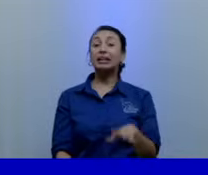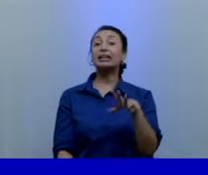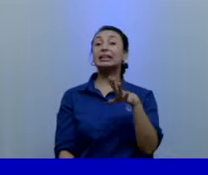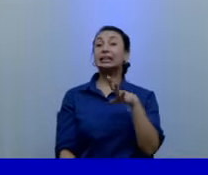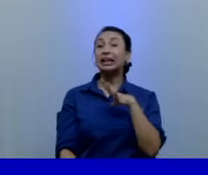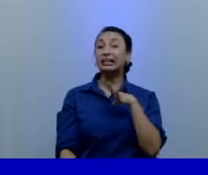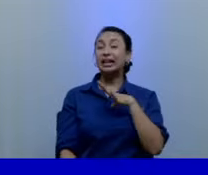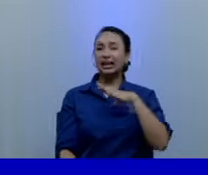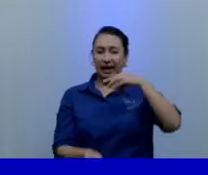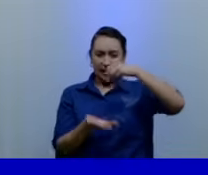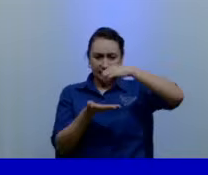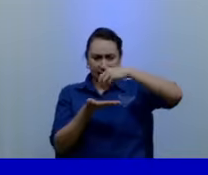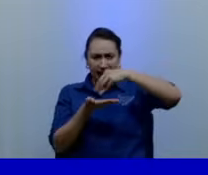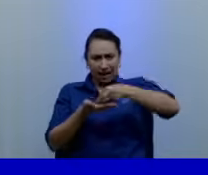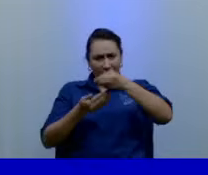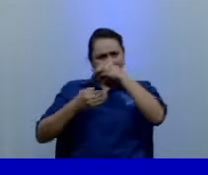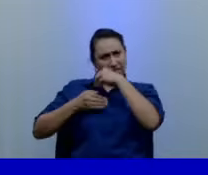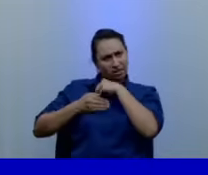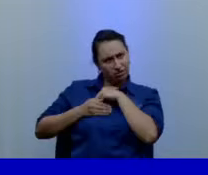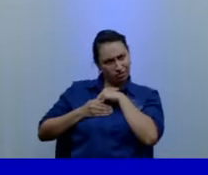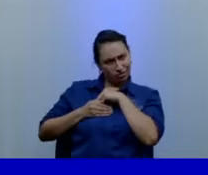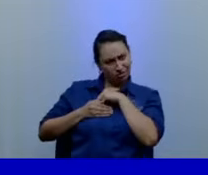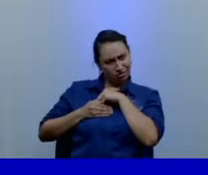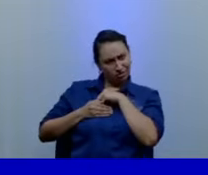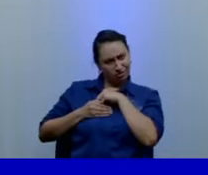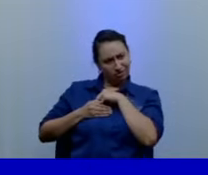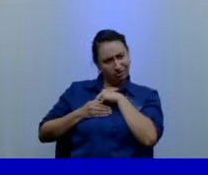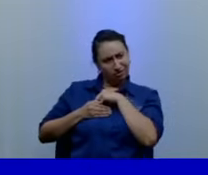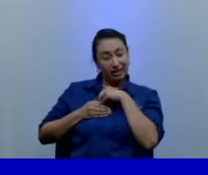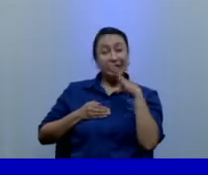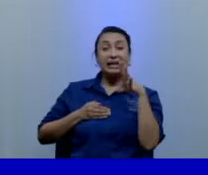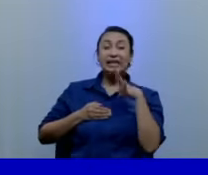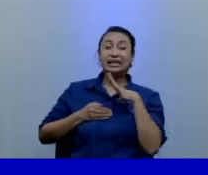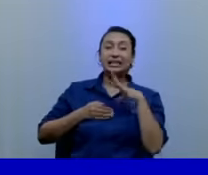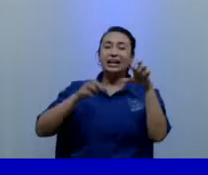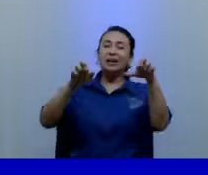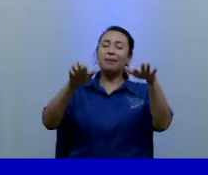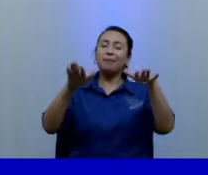en vosotros y estad en paz